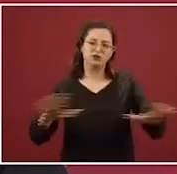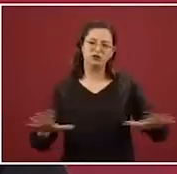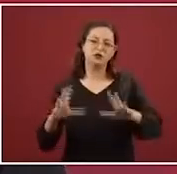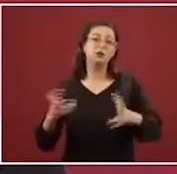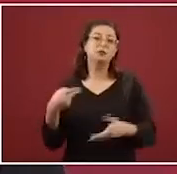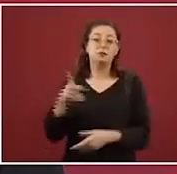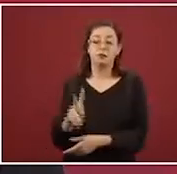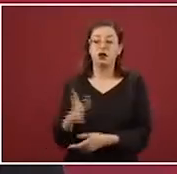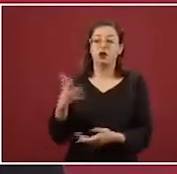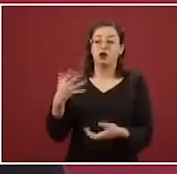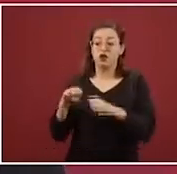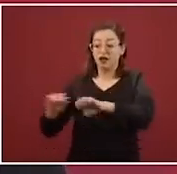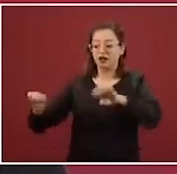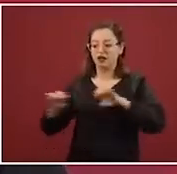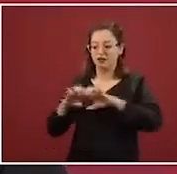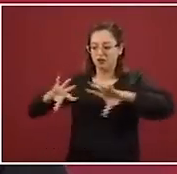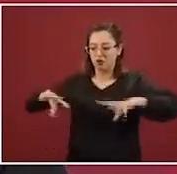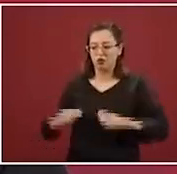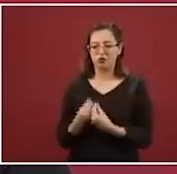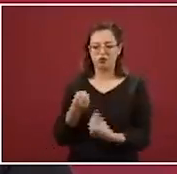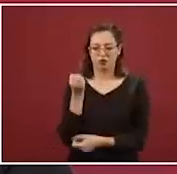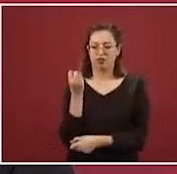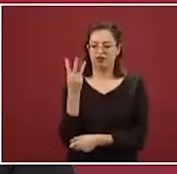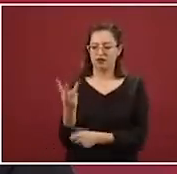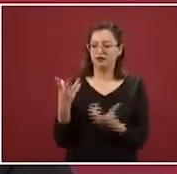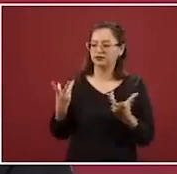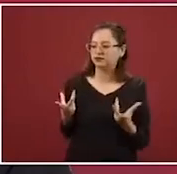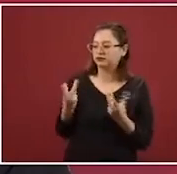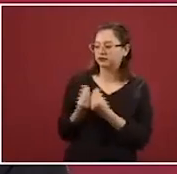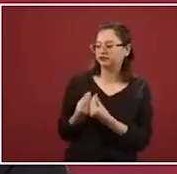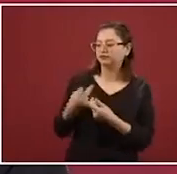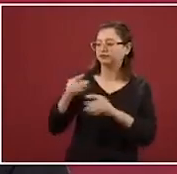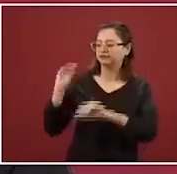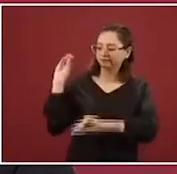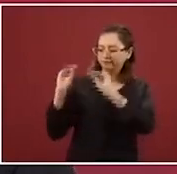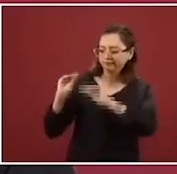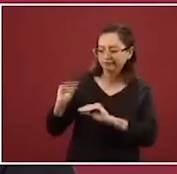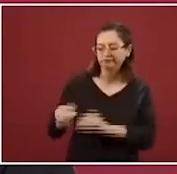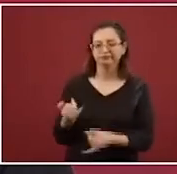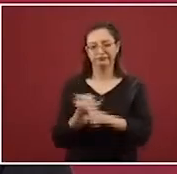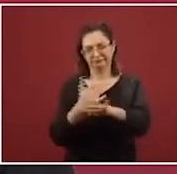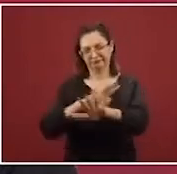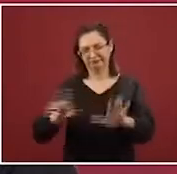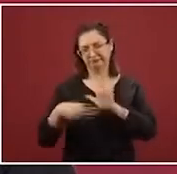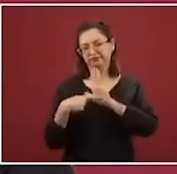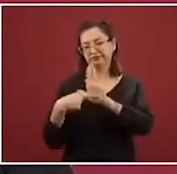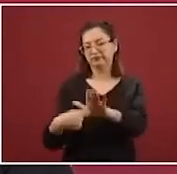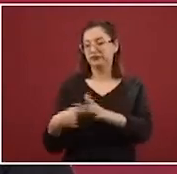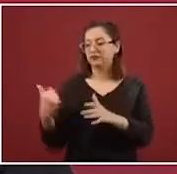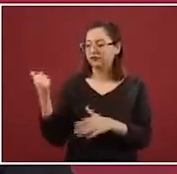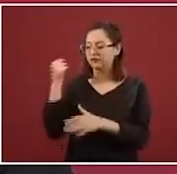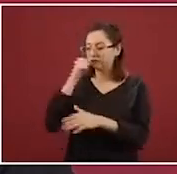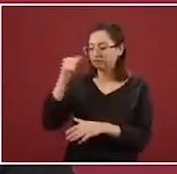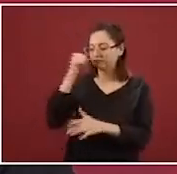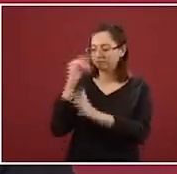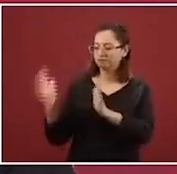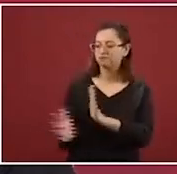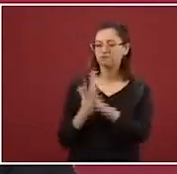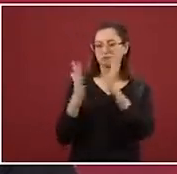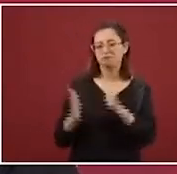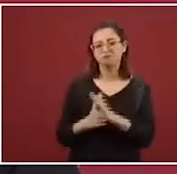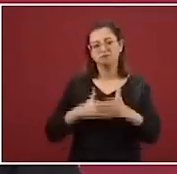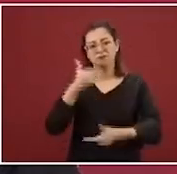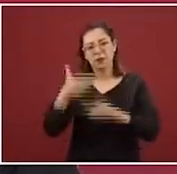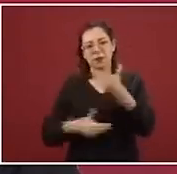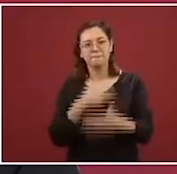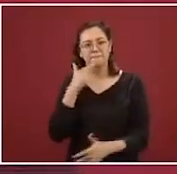equipo que agradecemos a CENER y a CRE su continua participación y que hemos venido mejorando. Esperamos